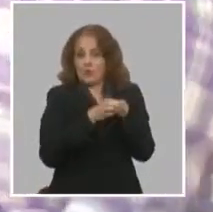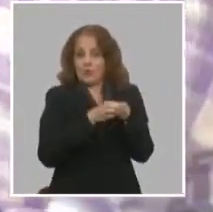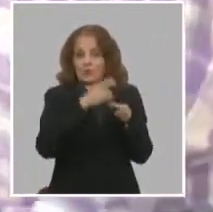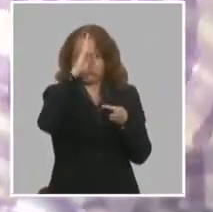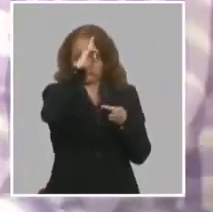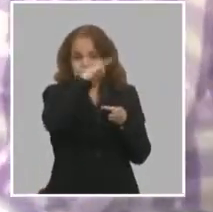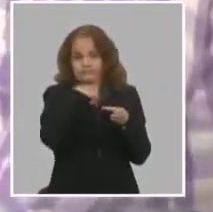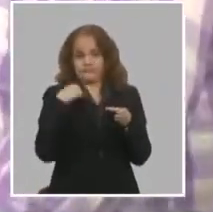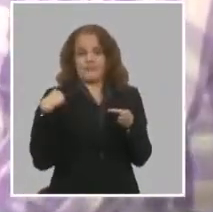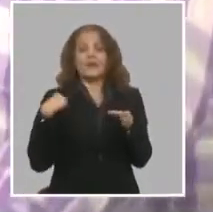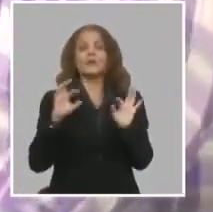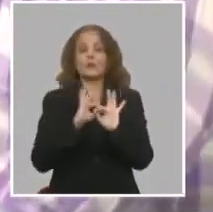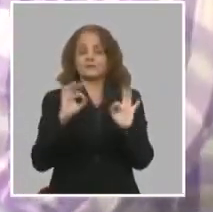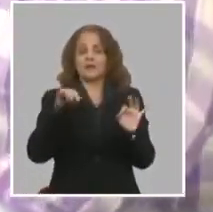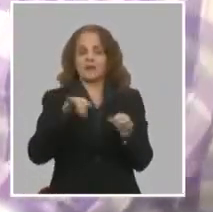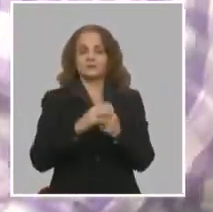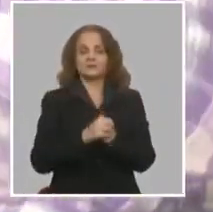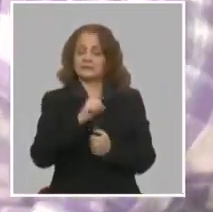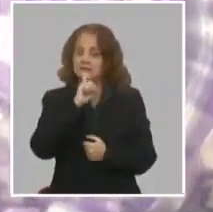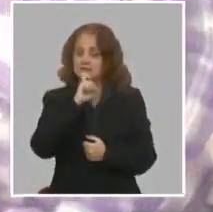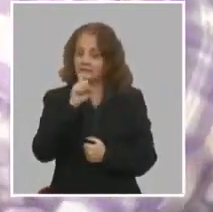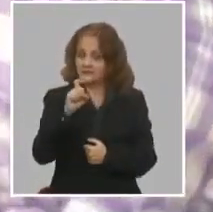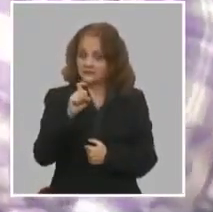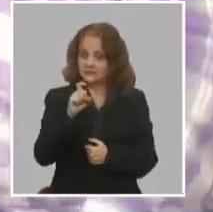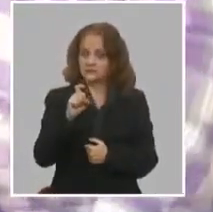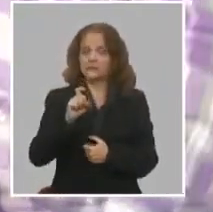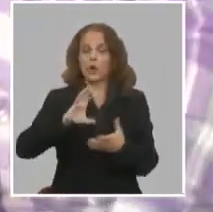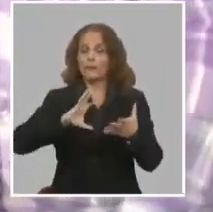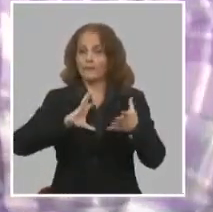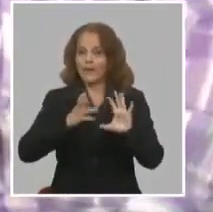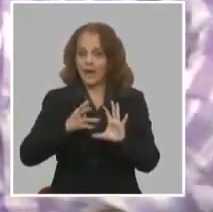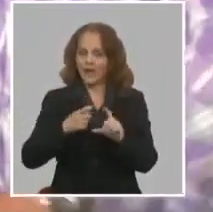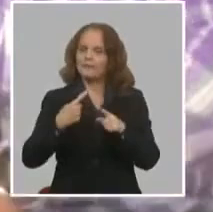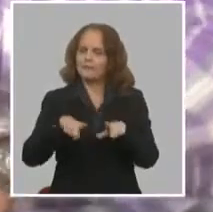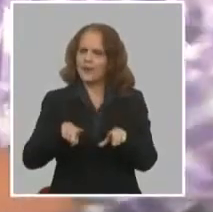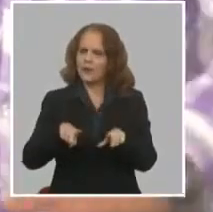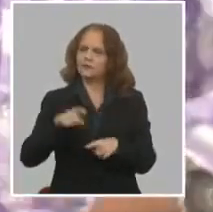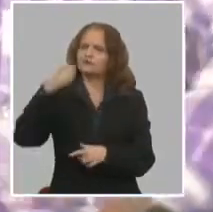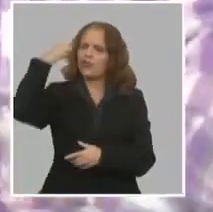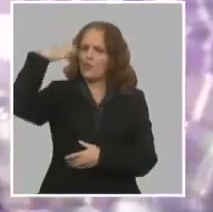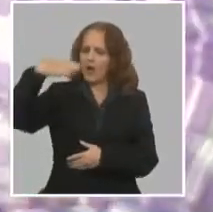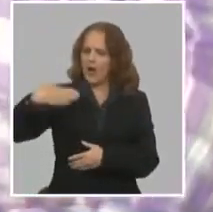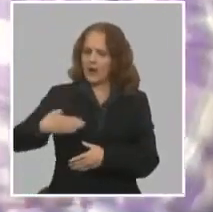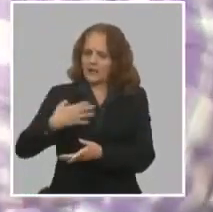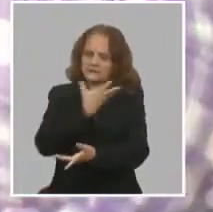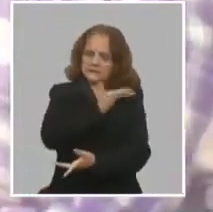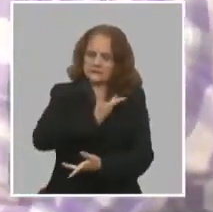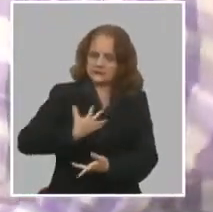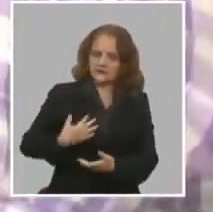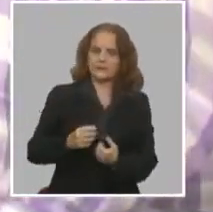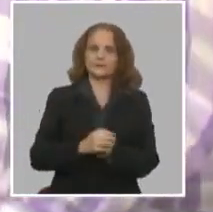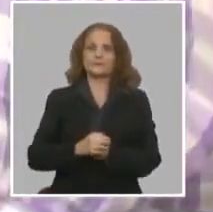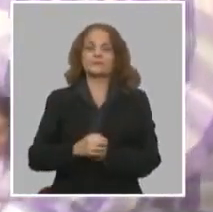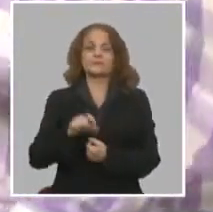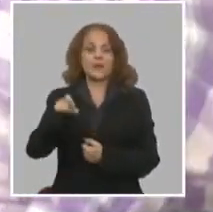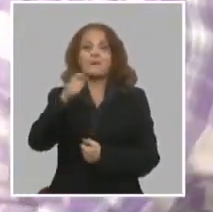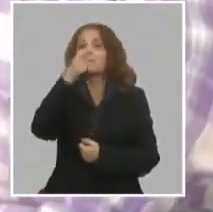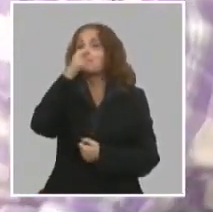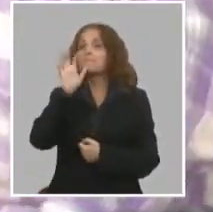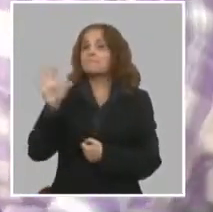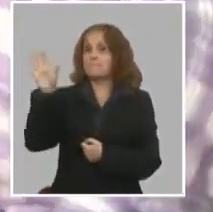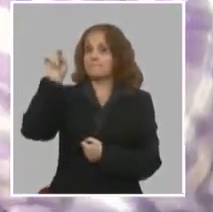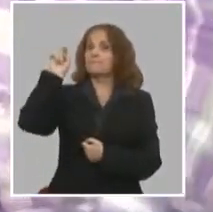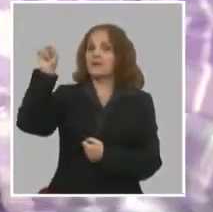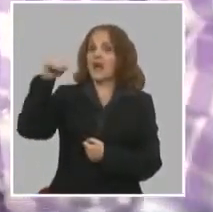Difícil, compleja, muy sensible y muy humana. Llegamos a un país desolado, completamente, con un sistema de salud